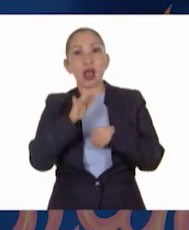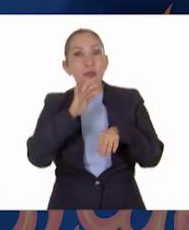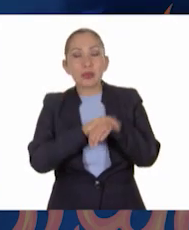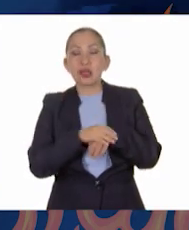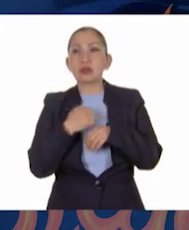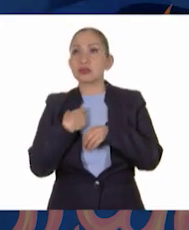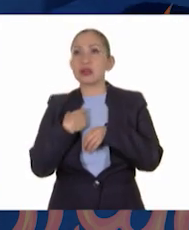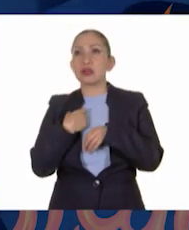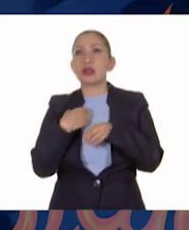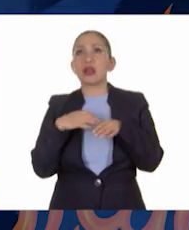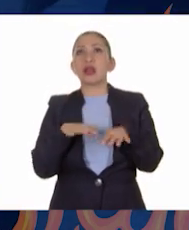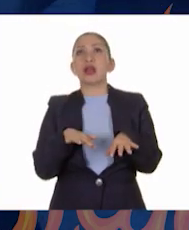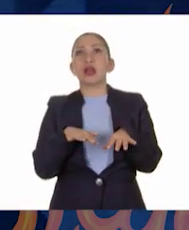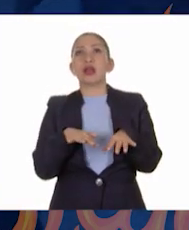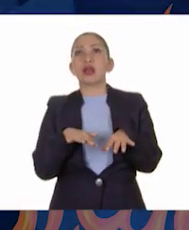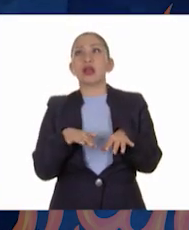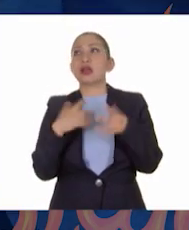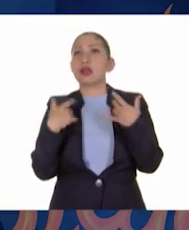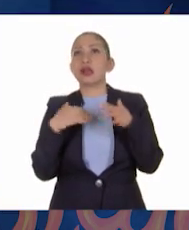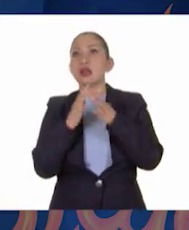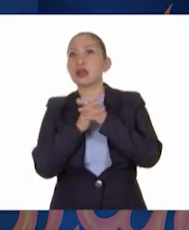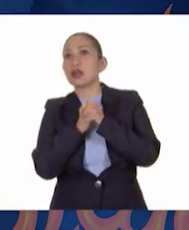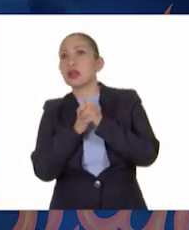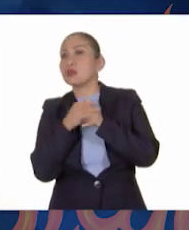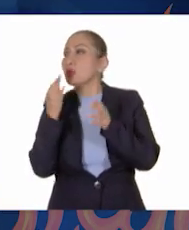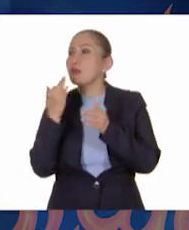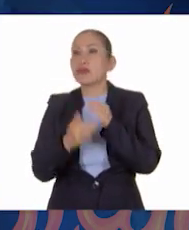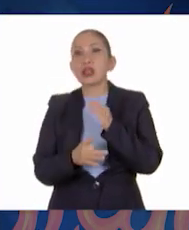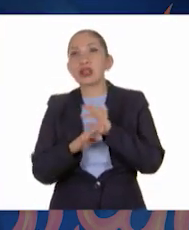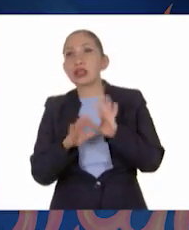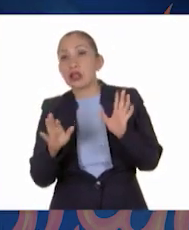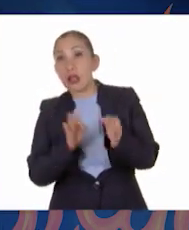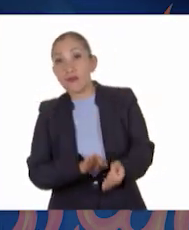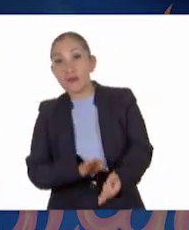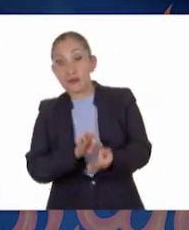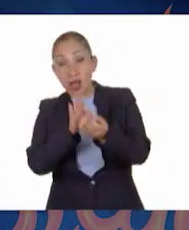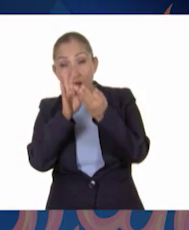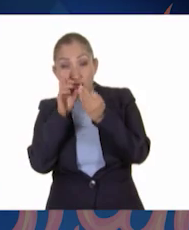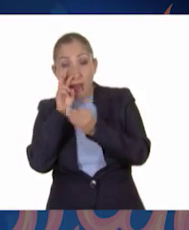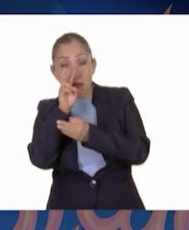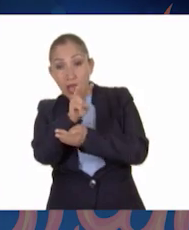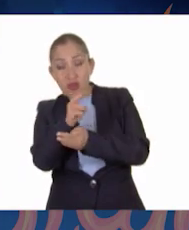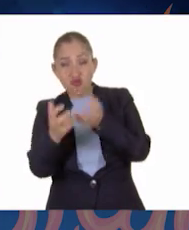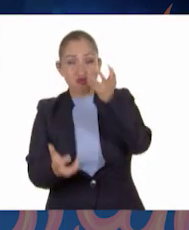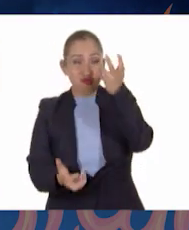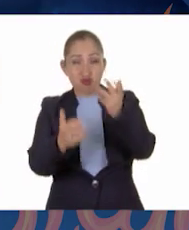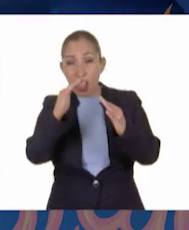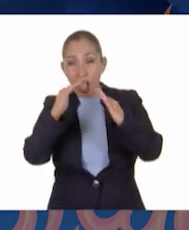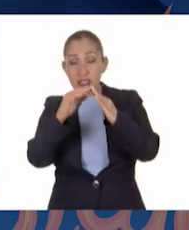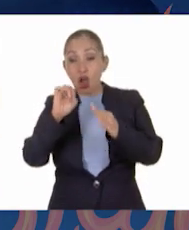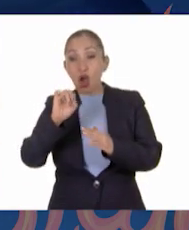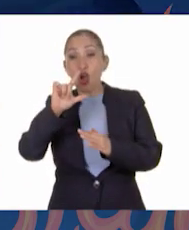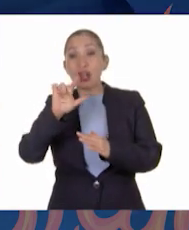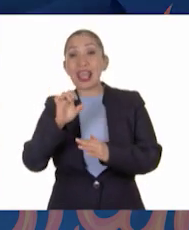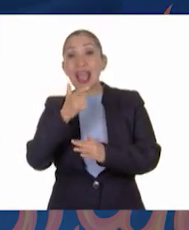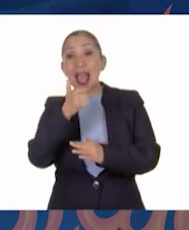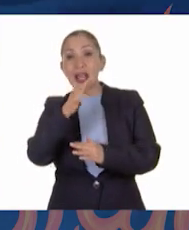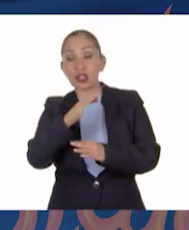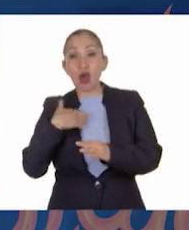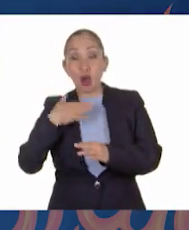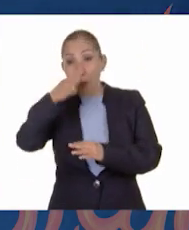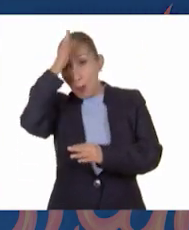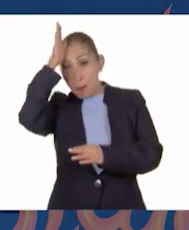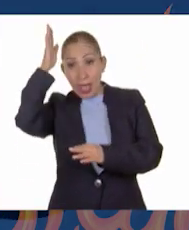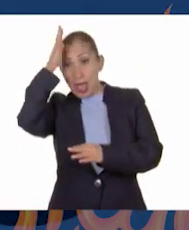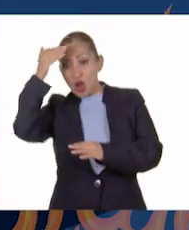se pusieron tiesos de expectativa. Por fin, frente mismo a la llameante casa de Olegario, el carro de